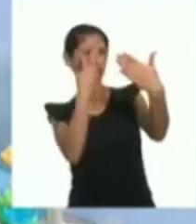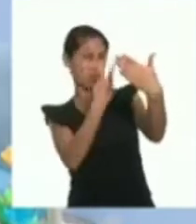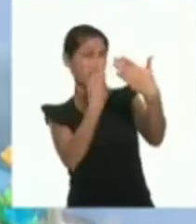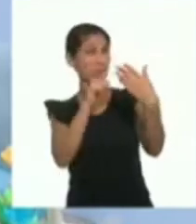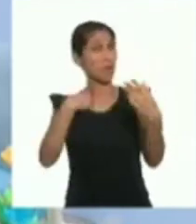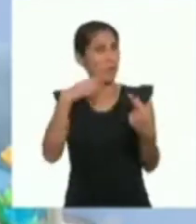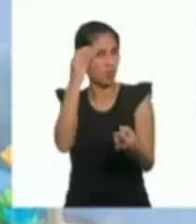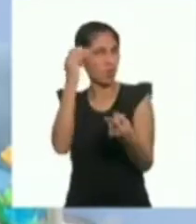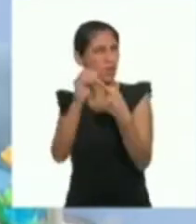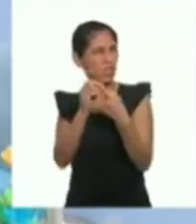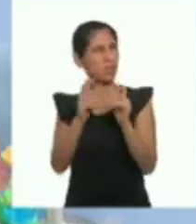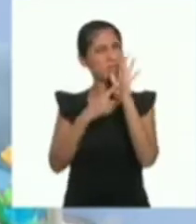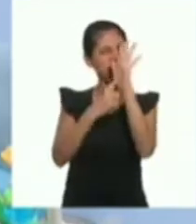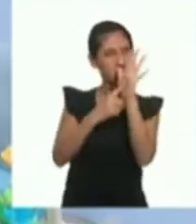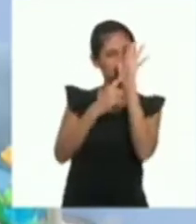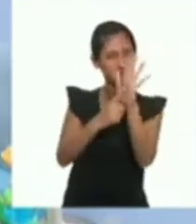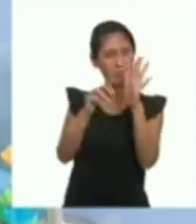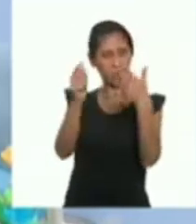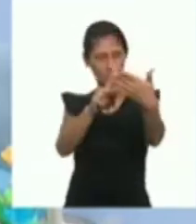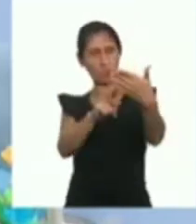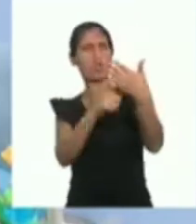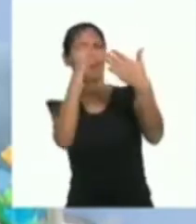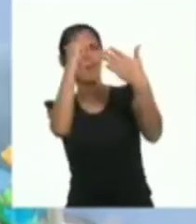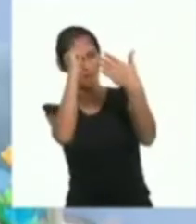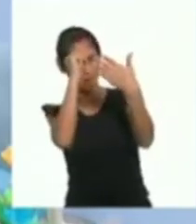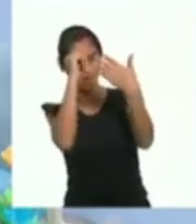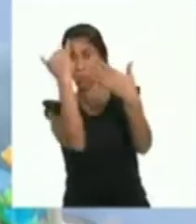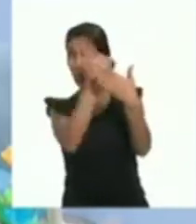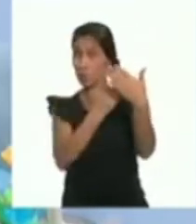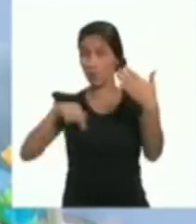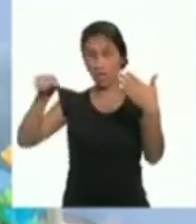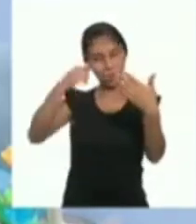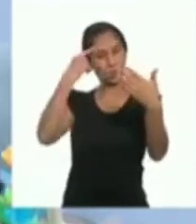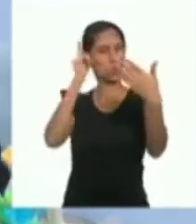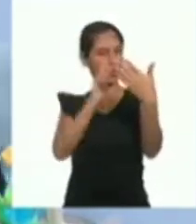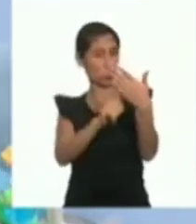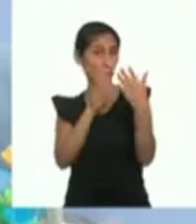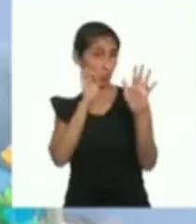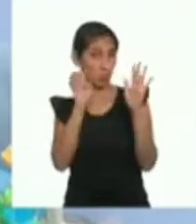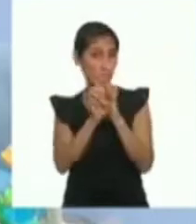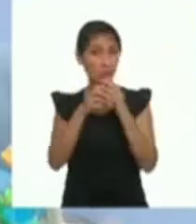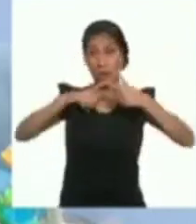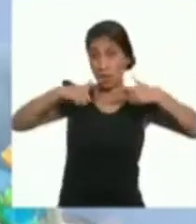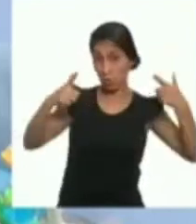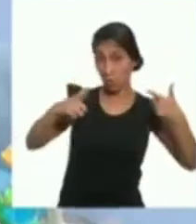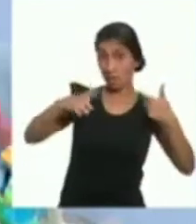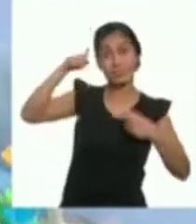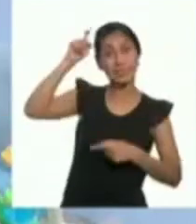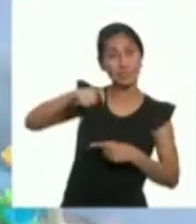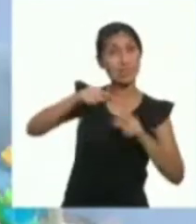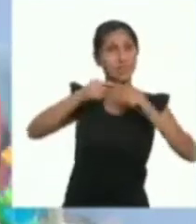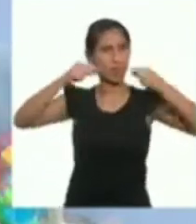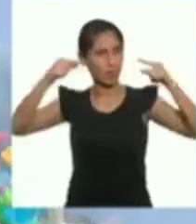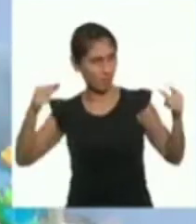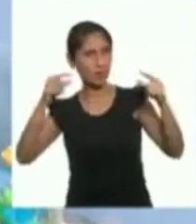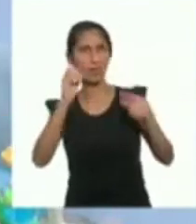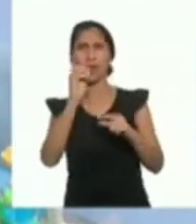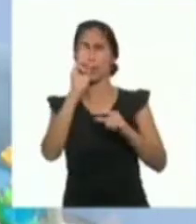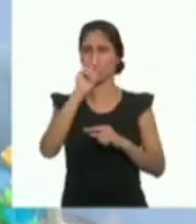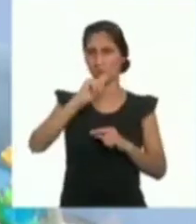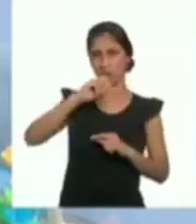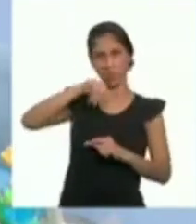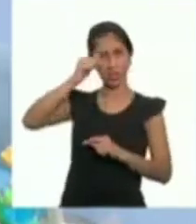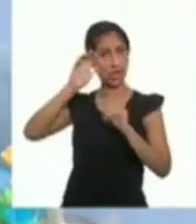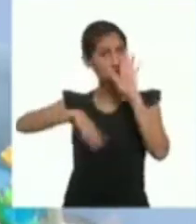mi objetivo es comunicar algo de manera efectiva a través de una imagen. Así como el lenguaje para ser entendido necesita de gramática, ortografía y más,